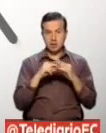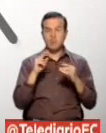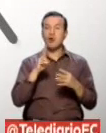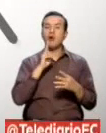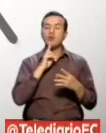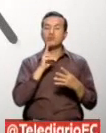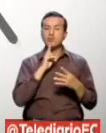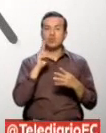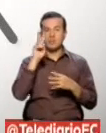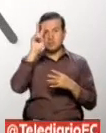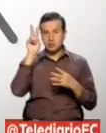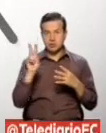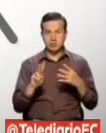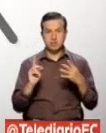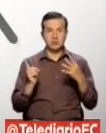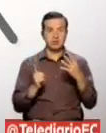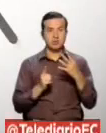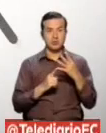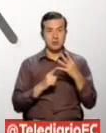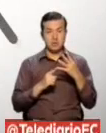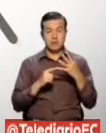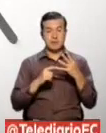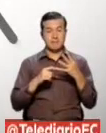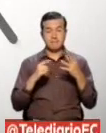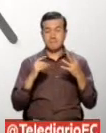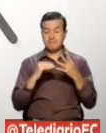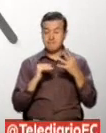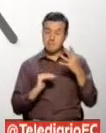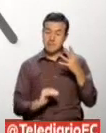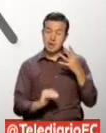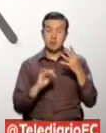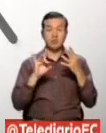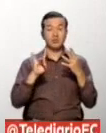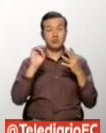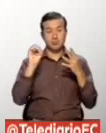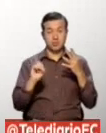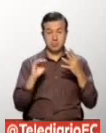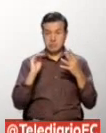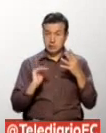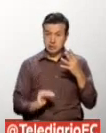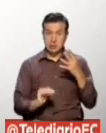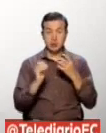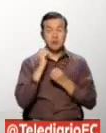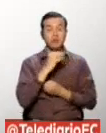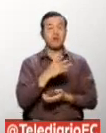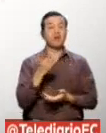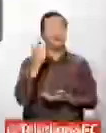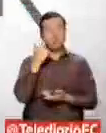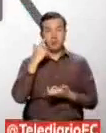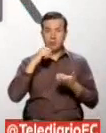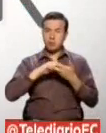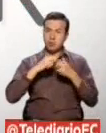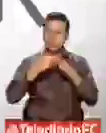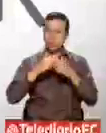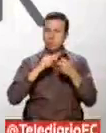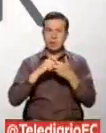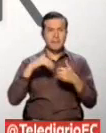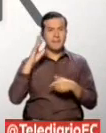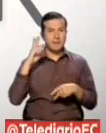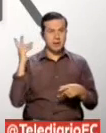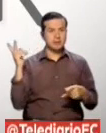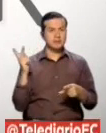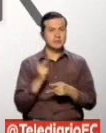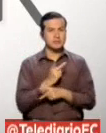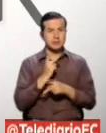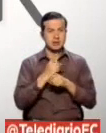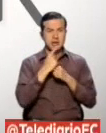Honduras. Venezuela aparece como el país más rezagado con un 8%. El informe midió el problema identificado como el más